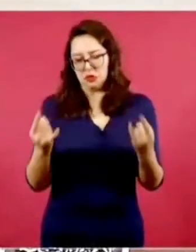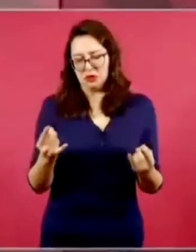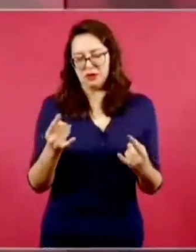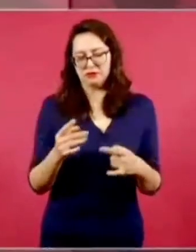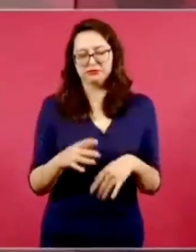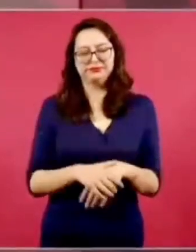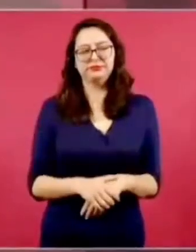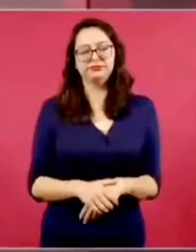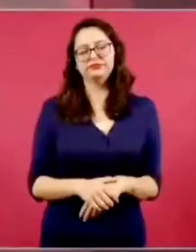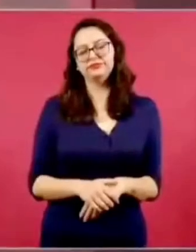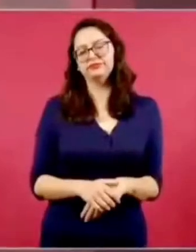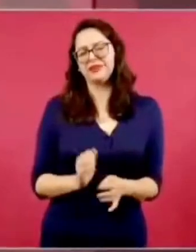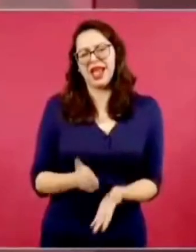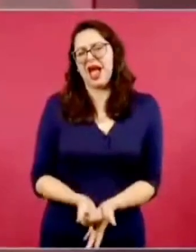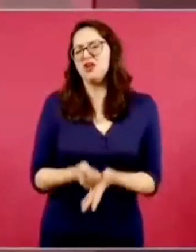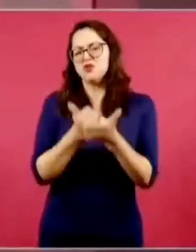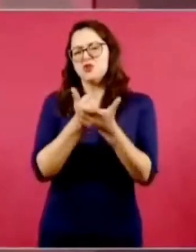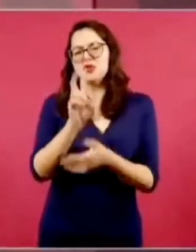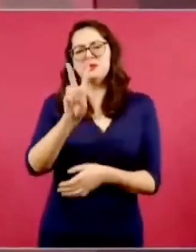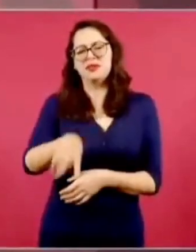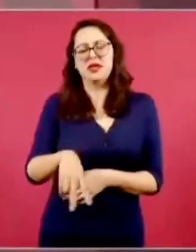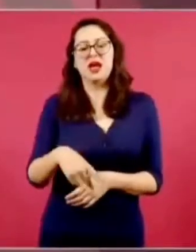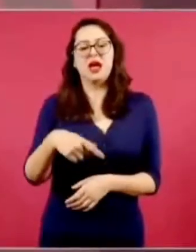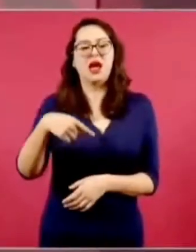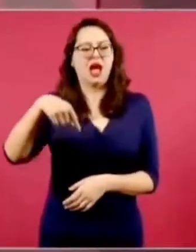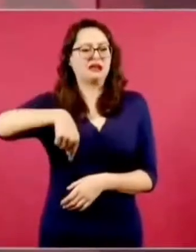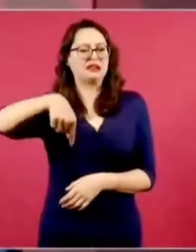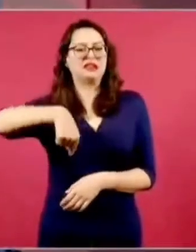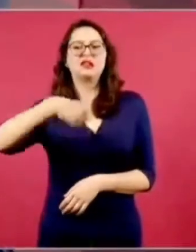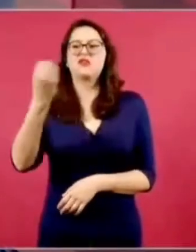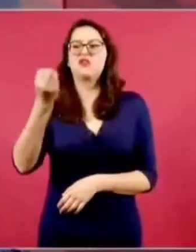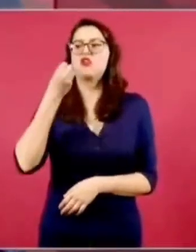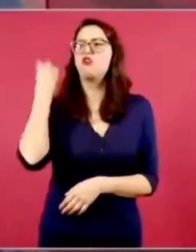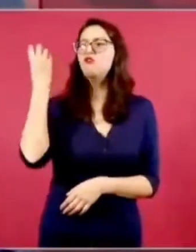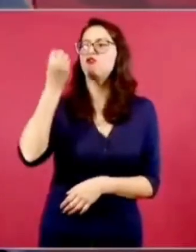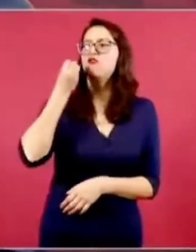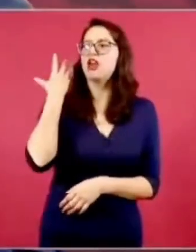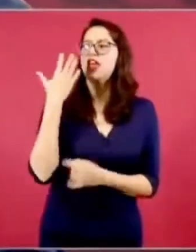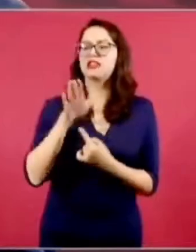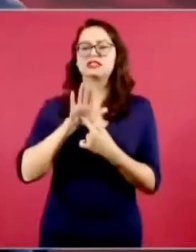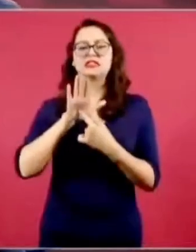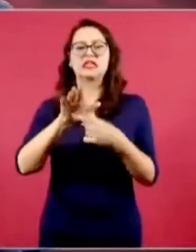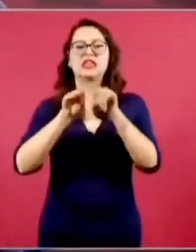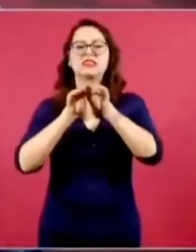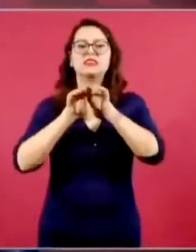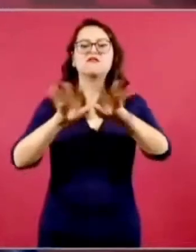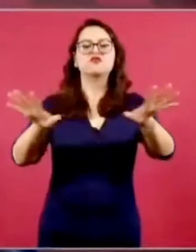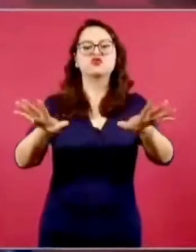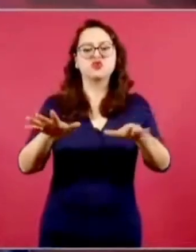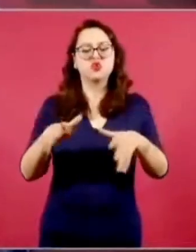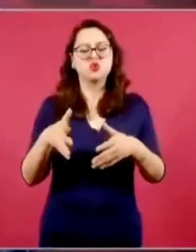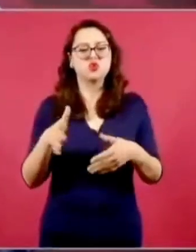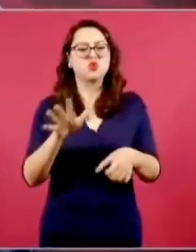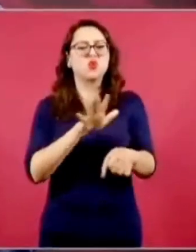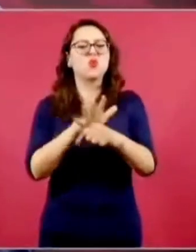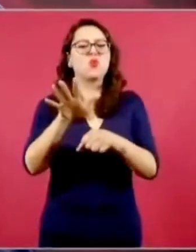conferencias tienen como propósito crear conciencia,